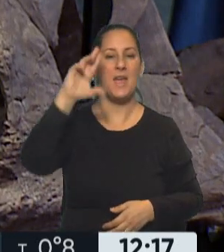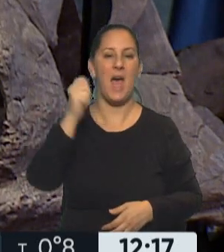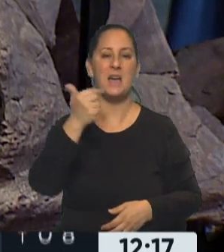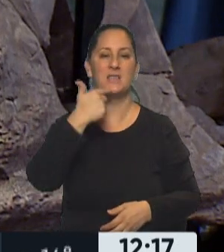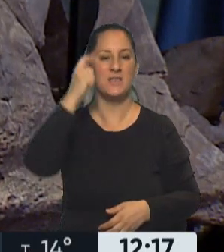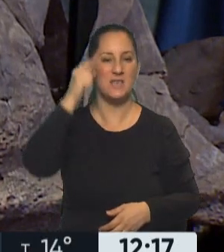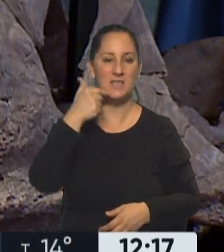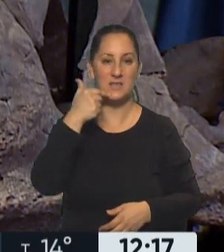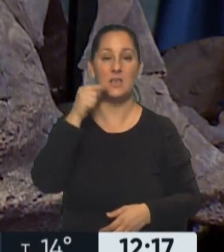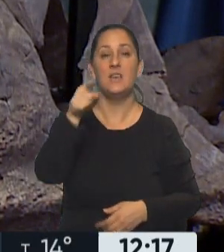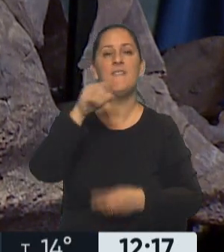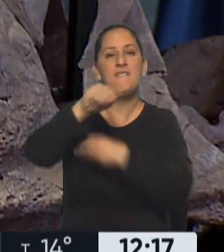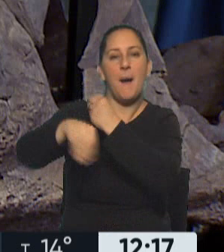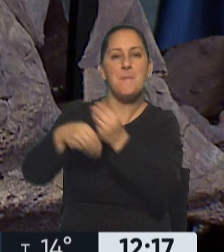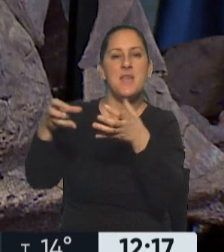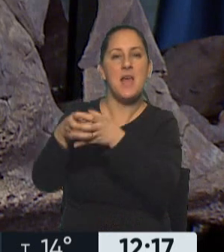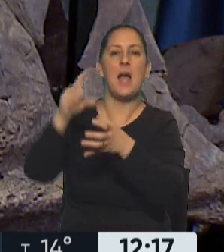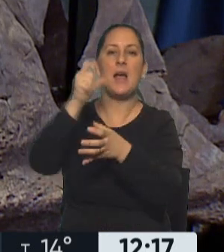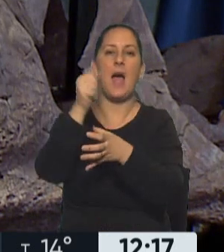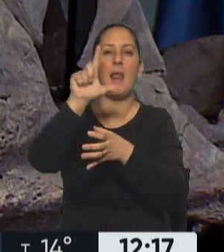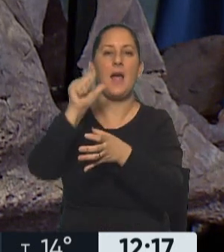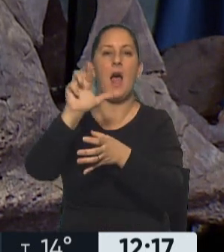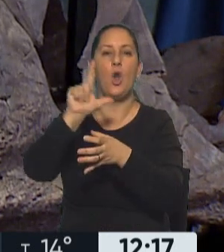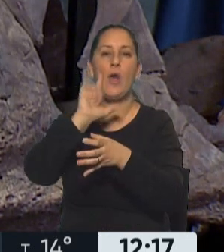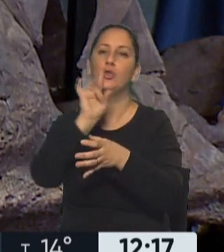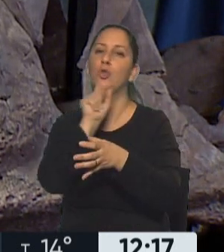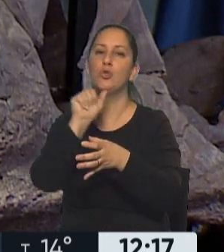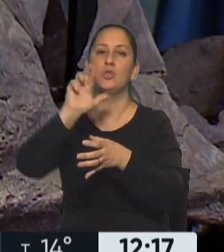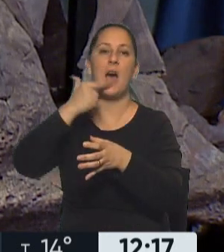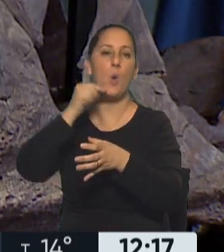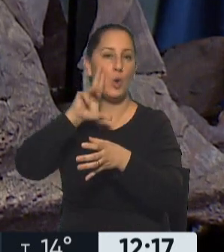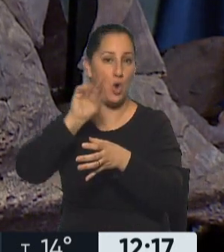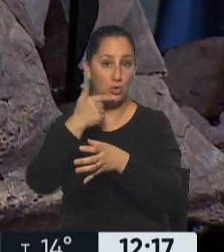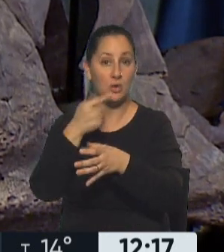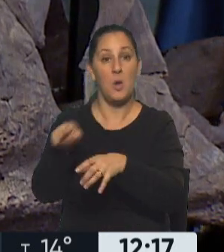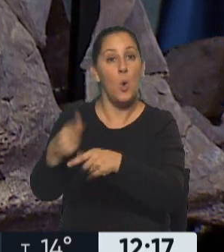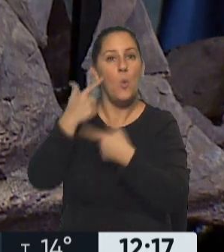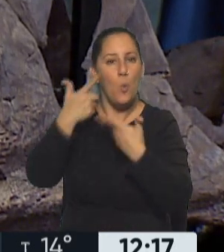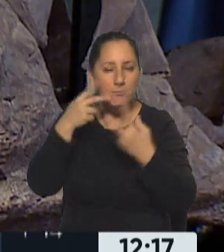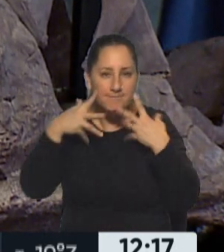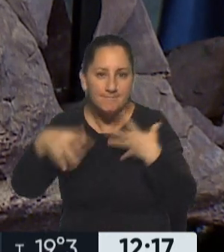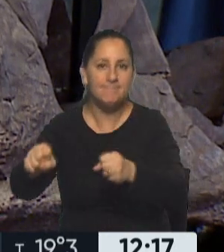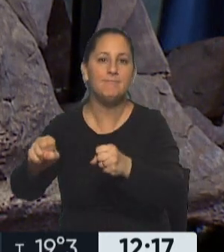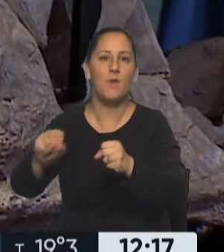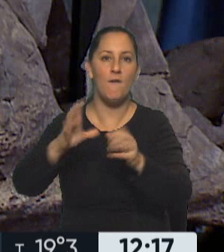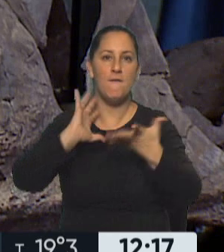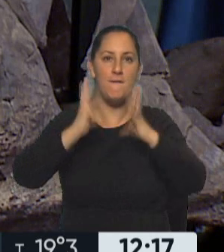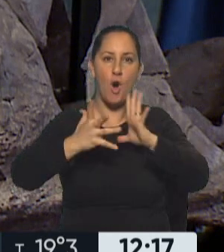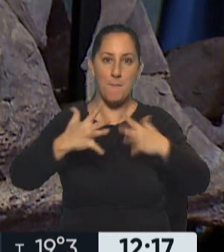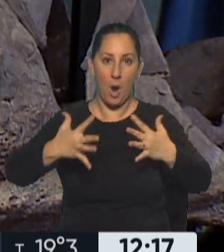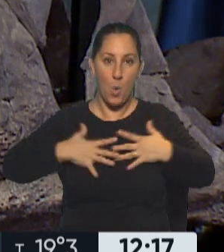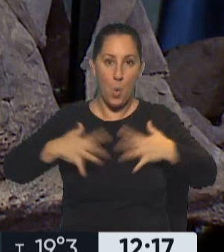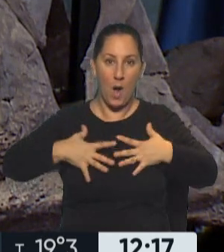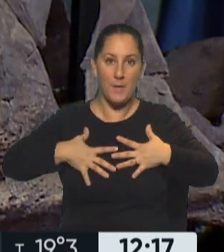que pertenece a la familia del oscar cardoso saurios y que por primera vez nos muestra la anatomía de